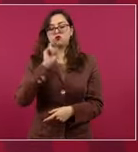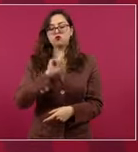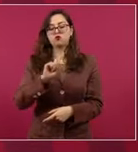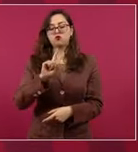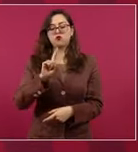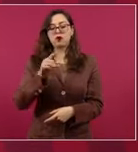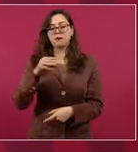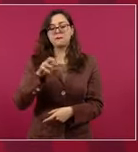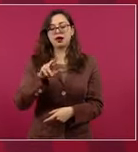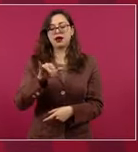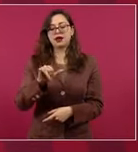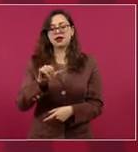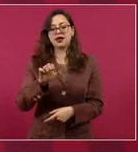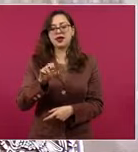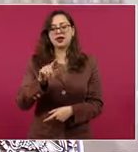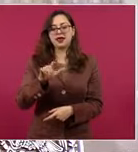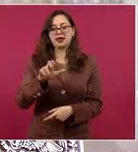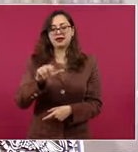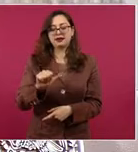María Elena